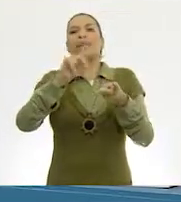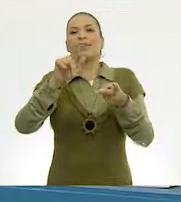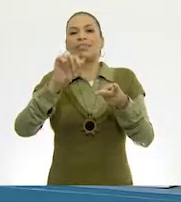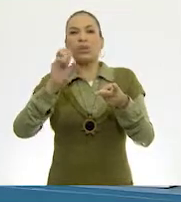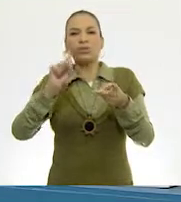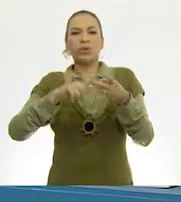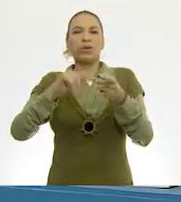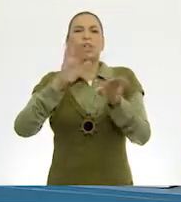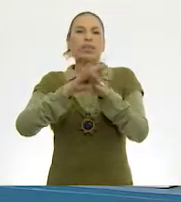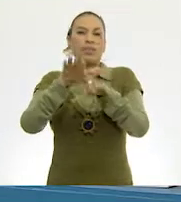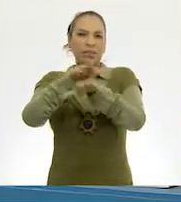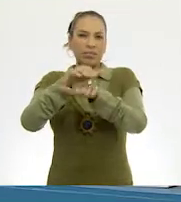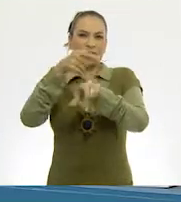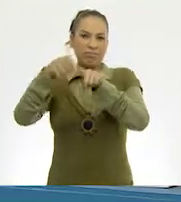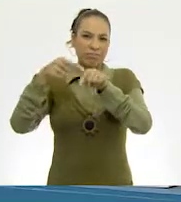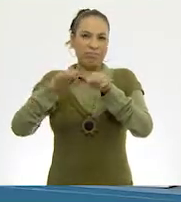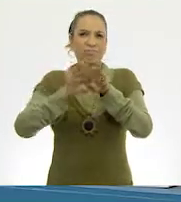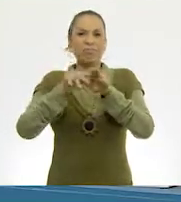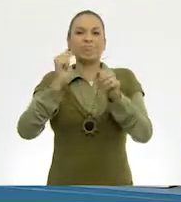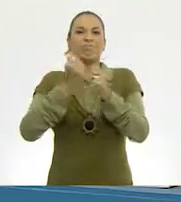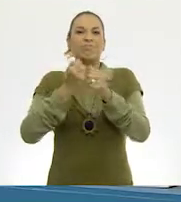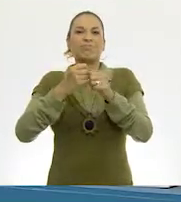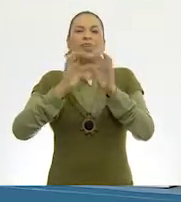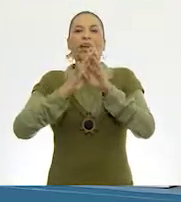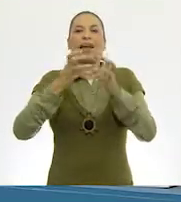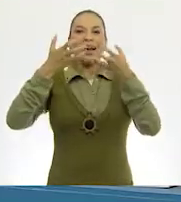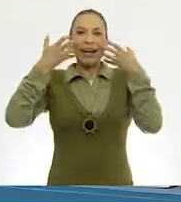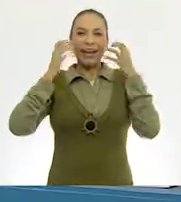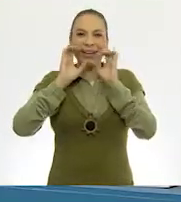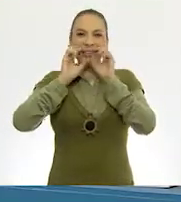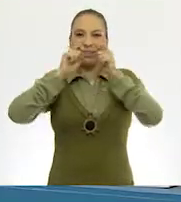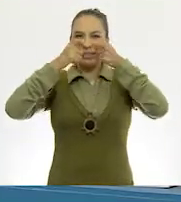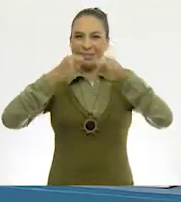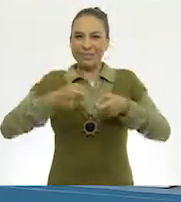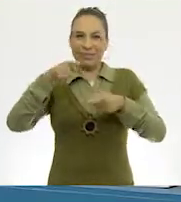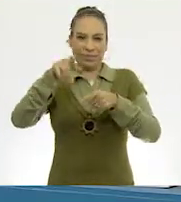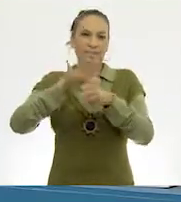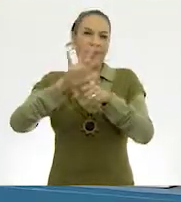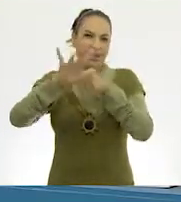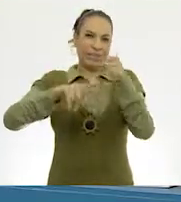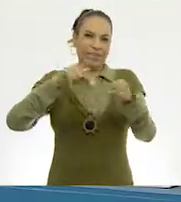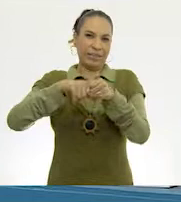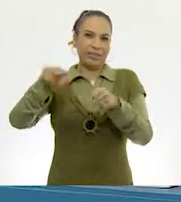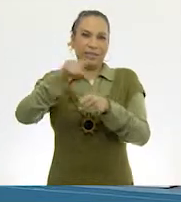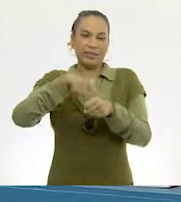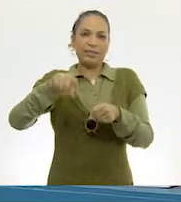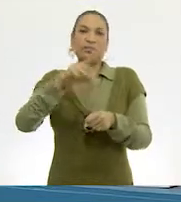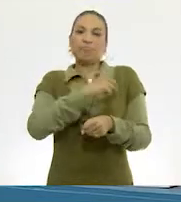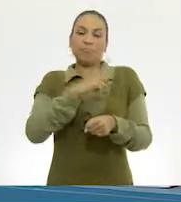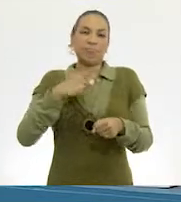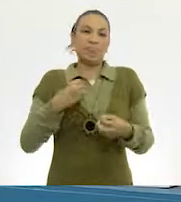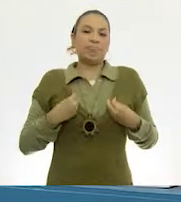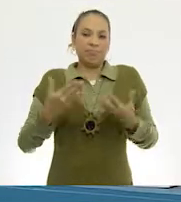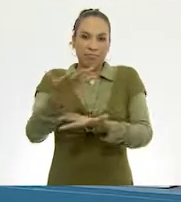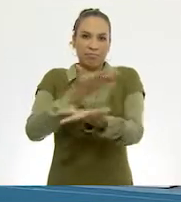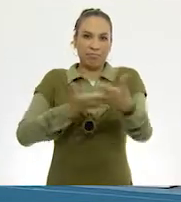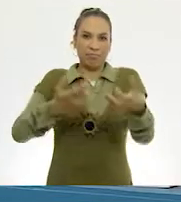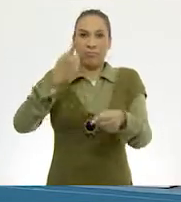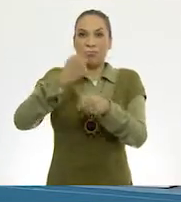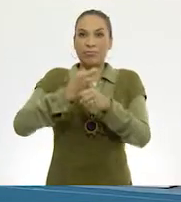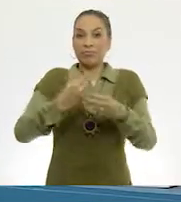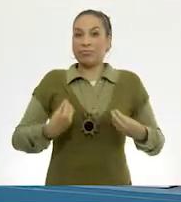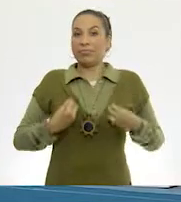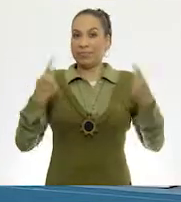y grandes felinos como el tigre dientes de sable. Ese era el tipo de fauna con la que tuvieron que convivir los primeros seres humanos